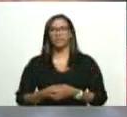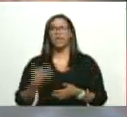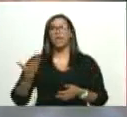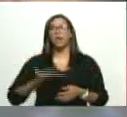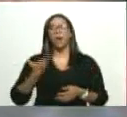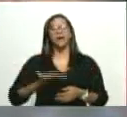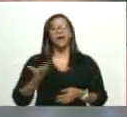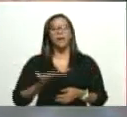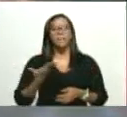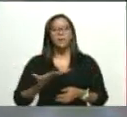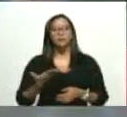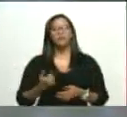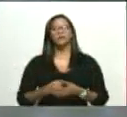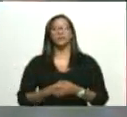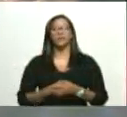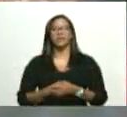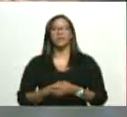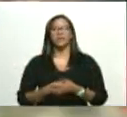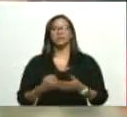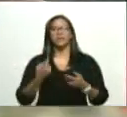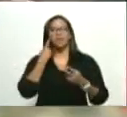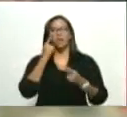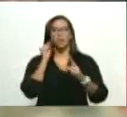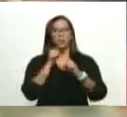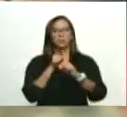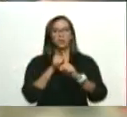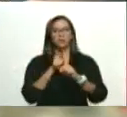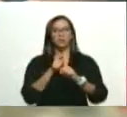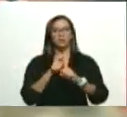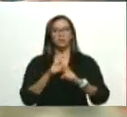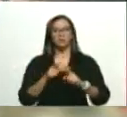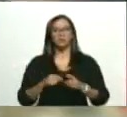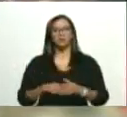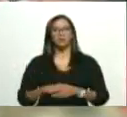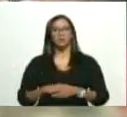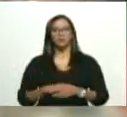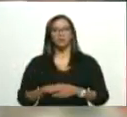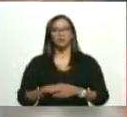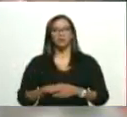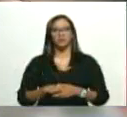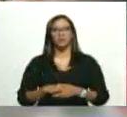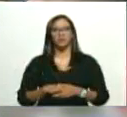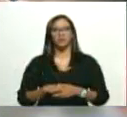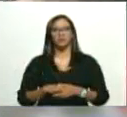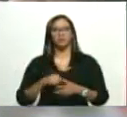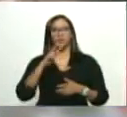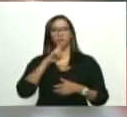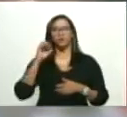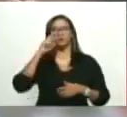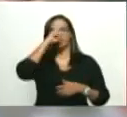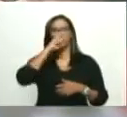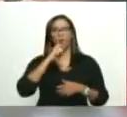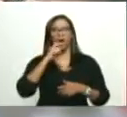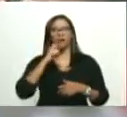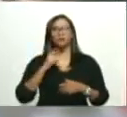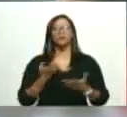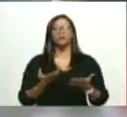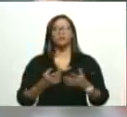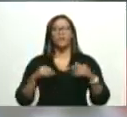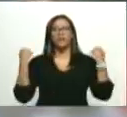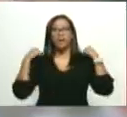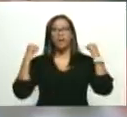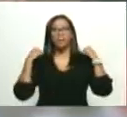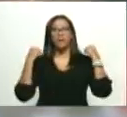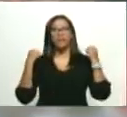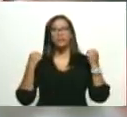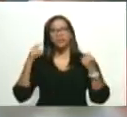importante quizás es ver esto desde un punto de vista incluso histórico. Son 200 años de la doctrina, este